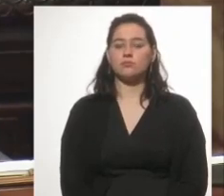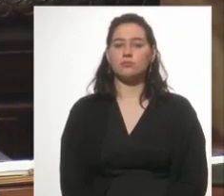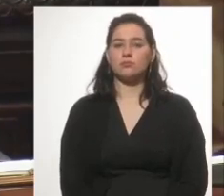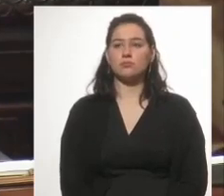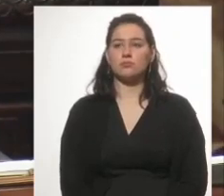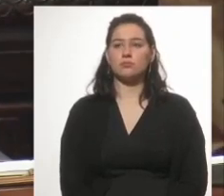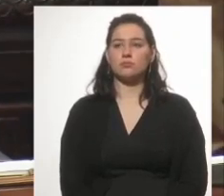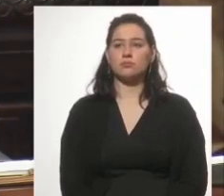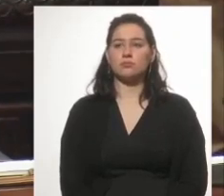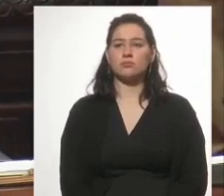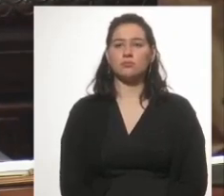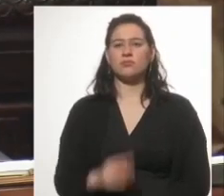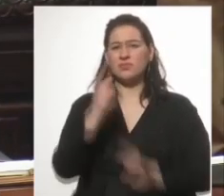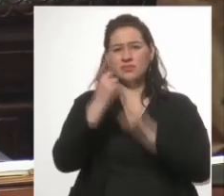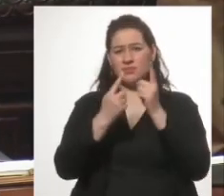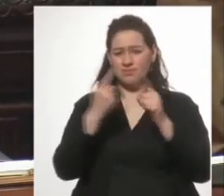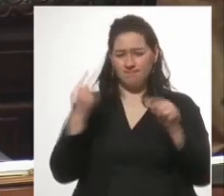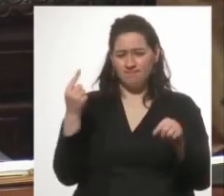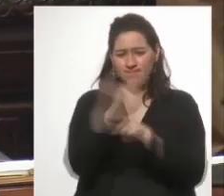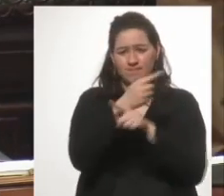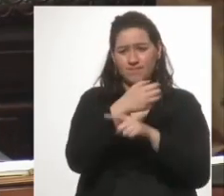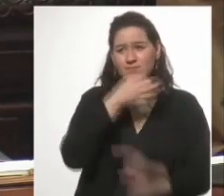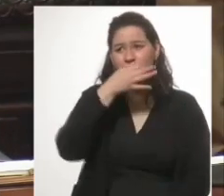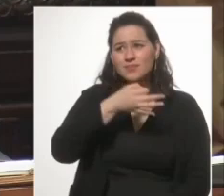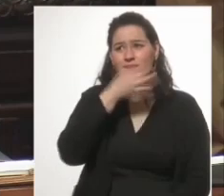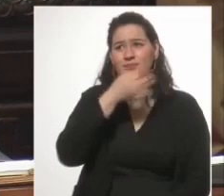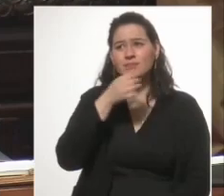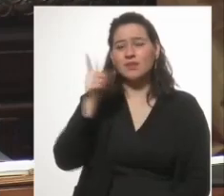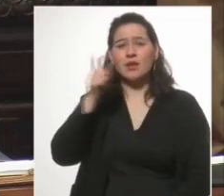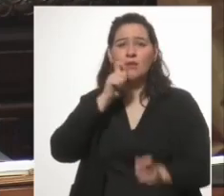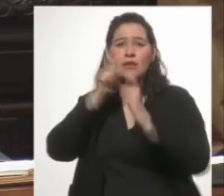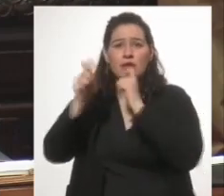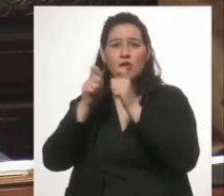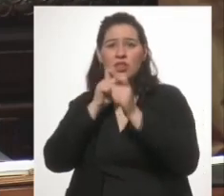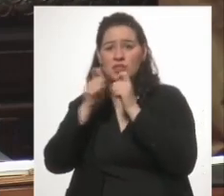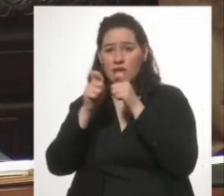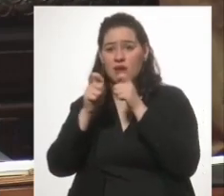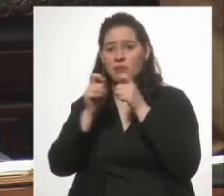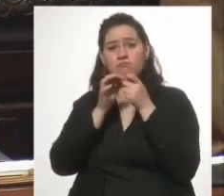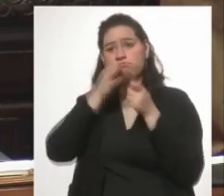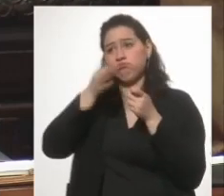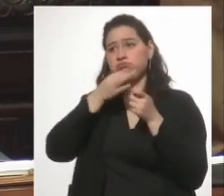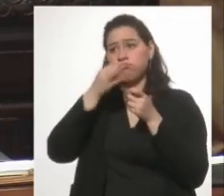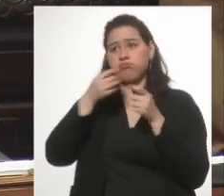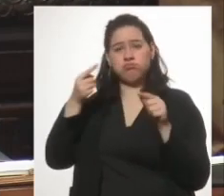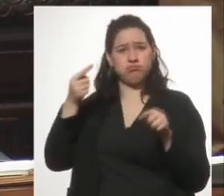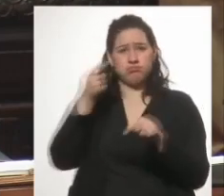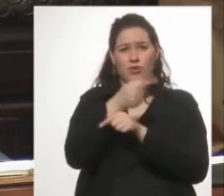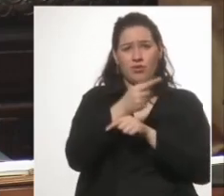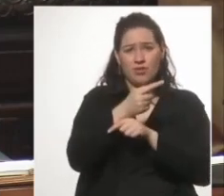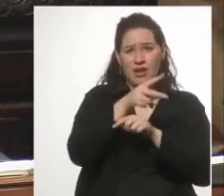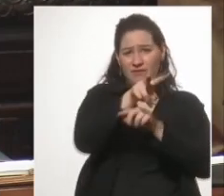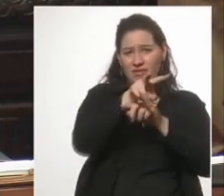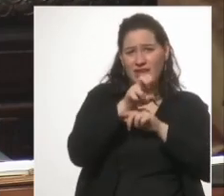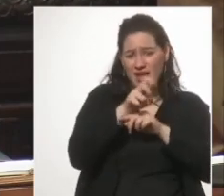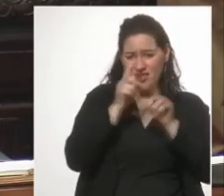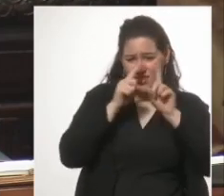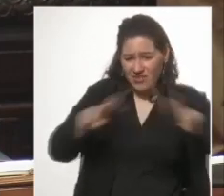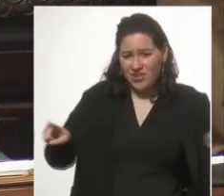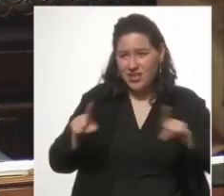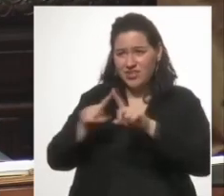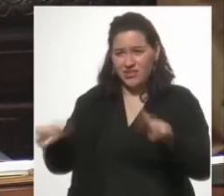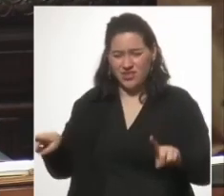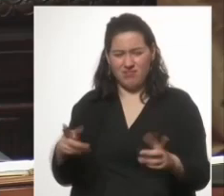Da versiones contradictorias al comunicador, al periodista y al fiscal.